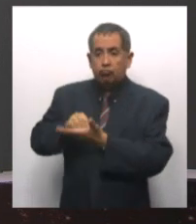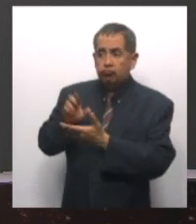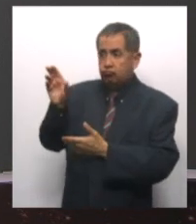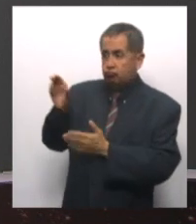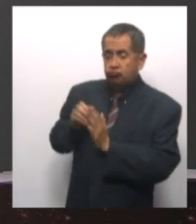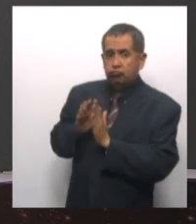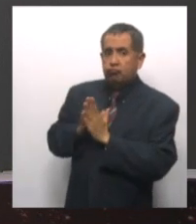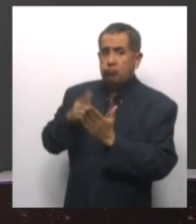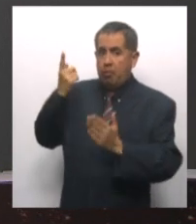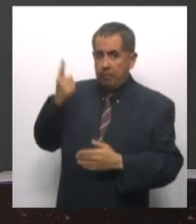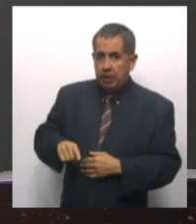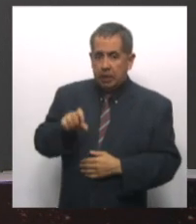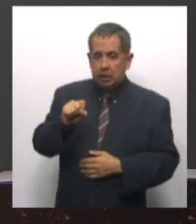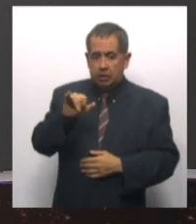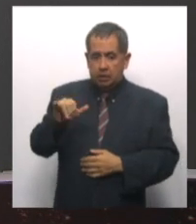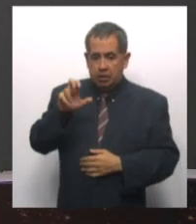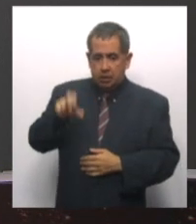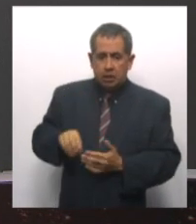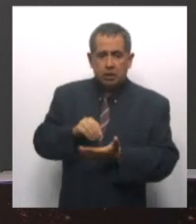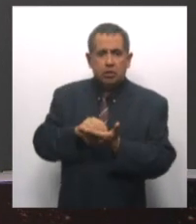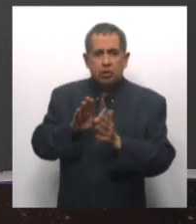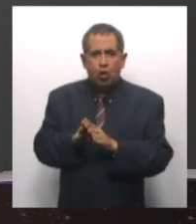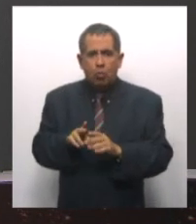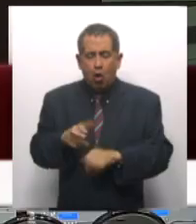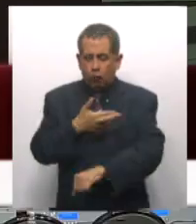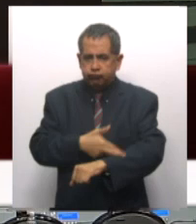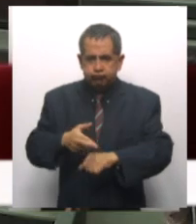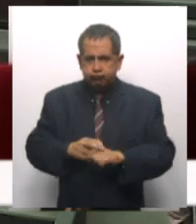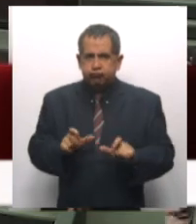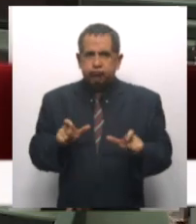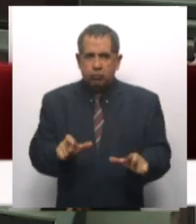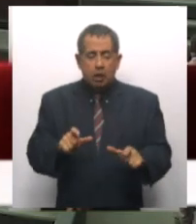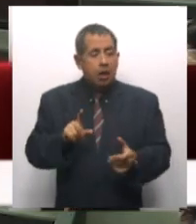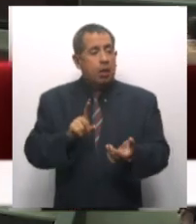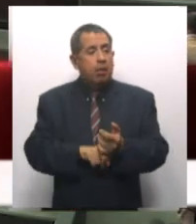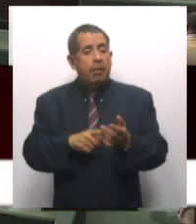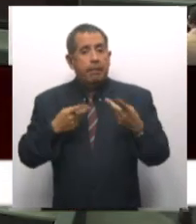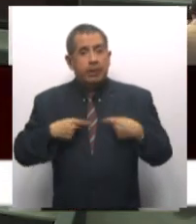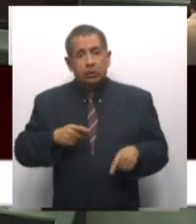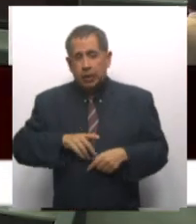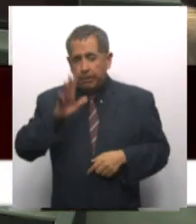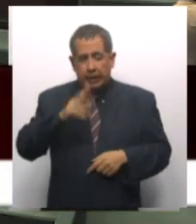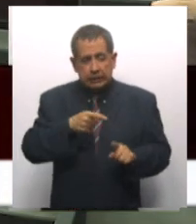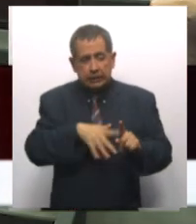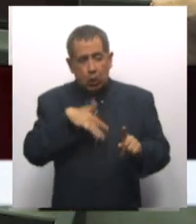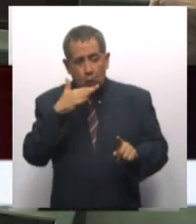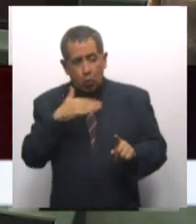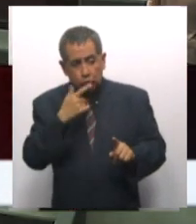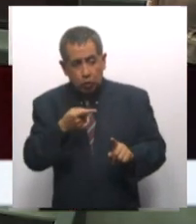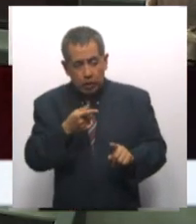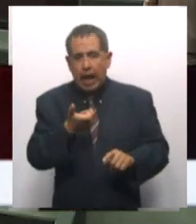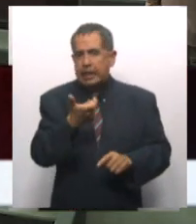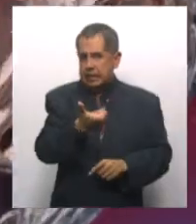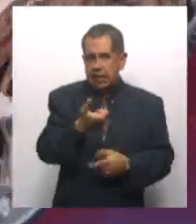de la Suprema Corte de Justicia de la Nación sobre medidas cautelares de cuentas aseguradas por presuntos actos de corrupción.